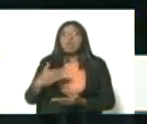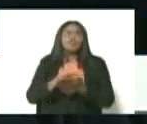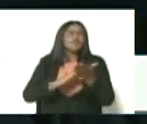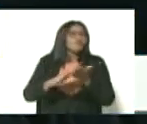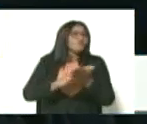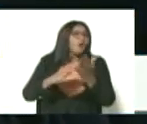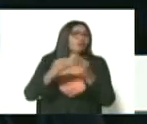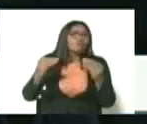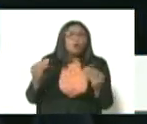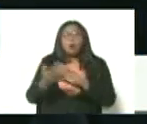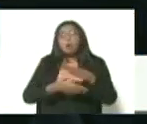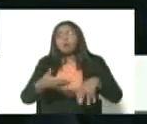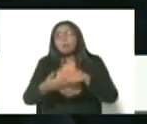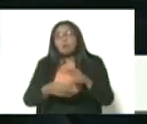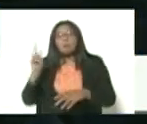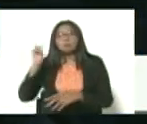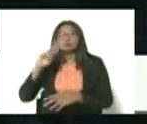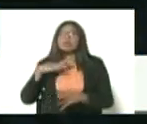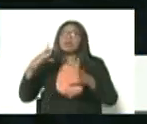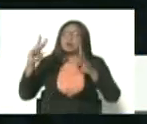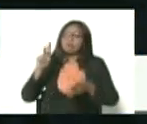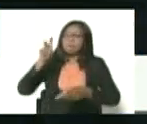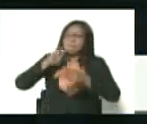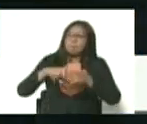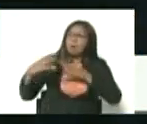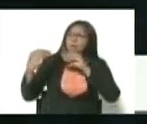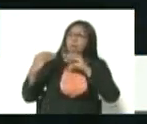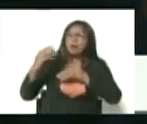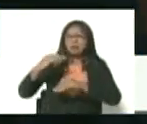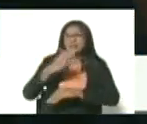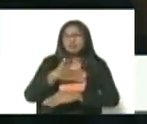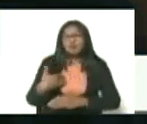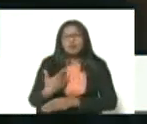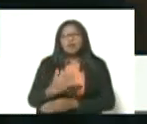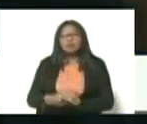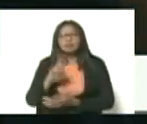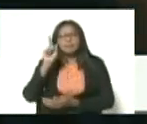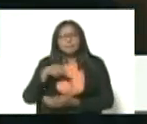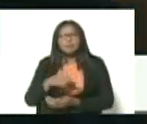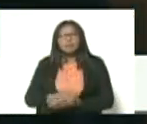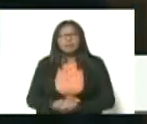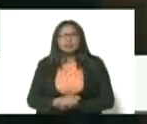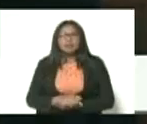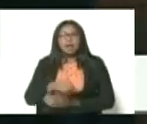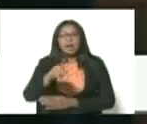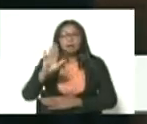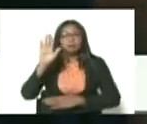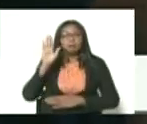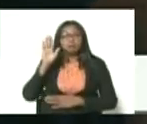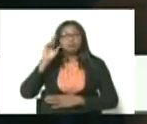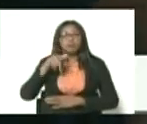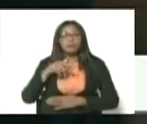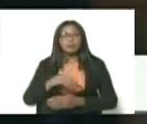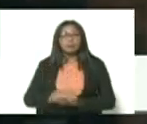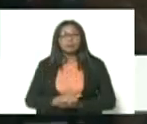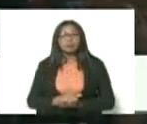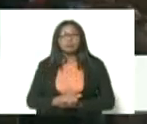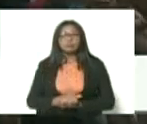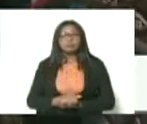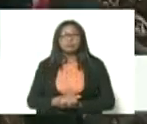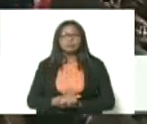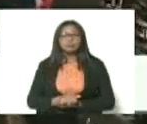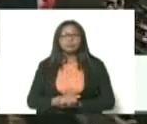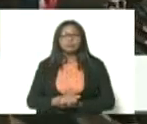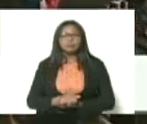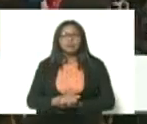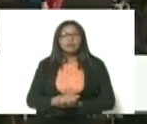con Venezuela, que quería dialogar y sentarse a hablar conmigo. Inclusive había una promesa de Donald Trump, si